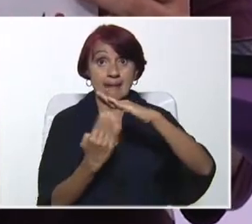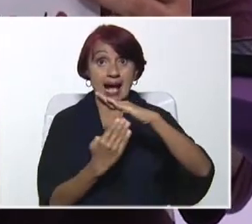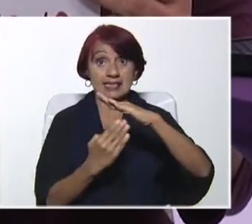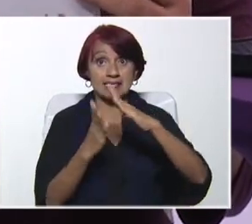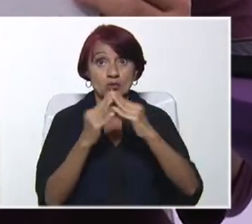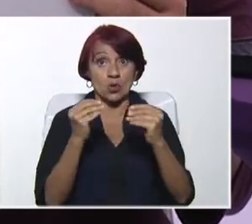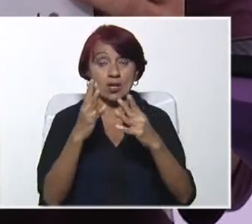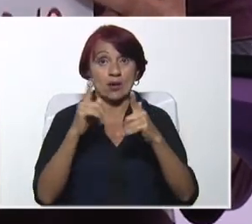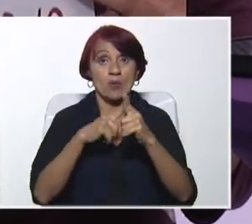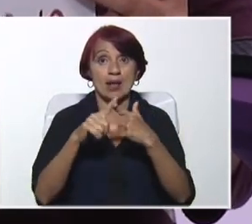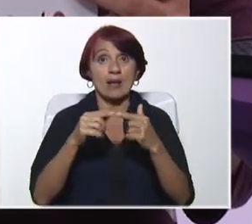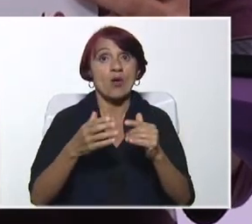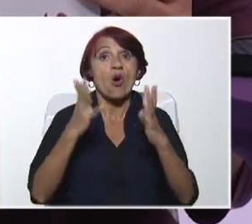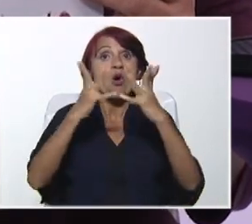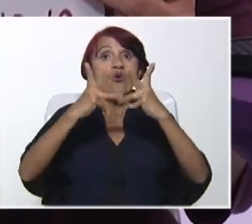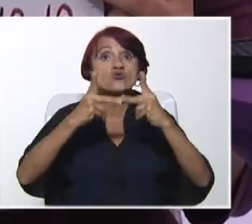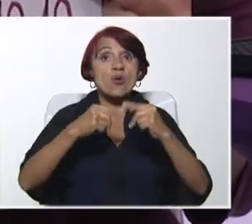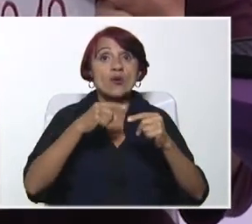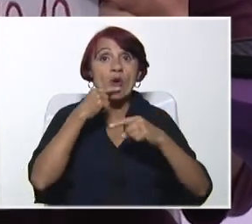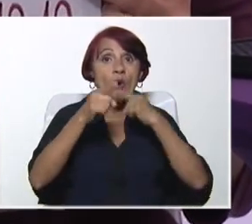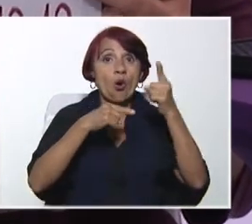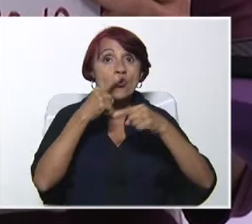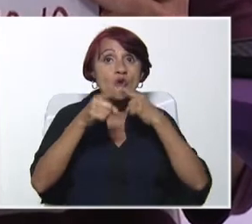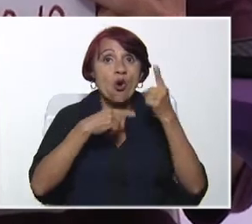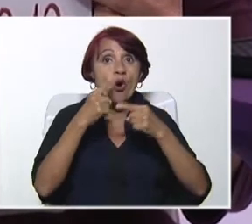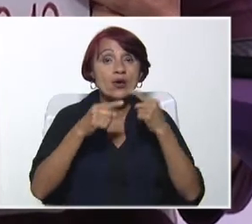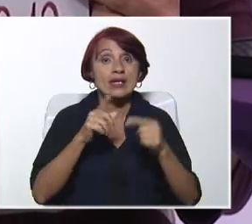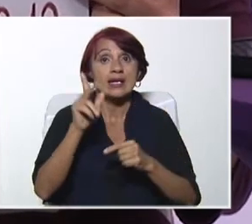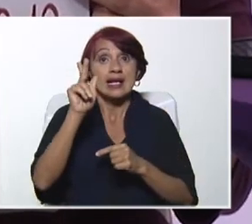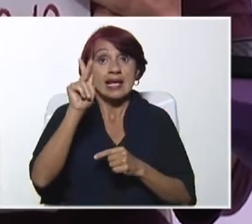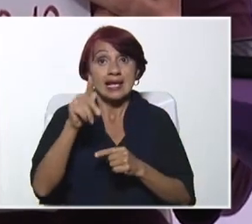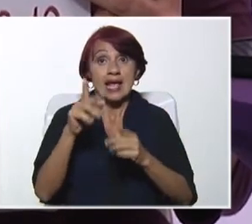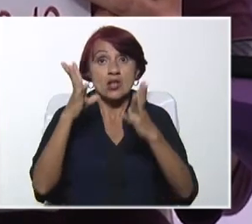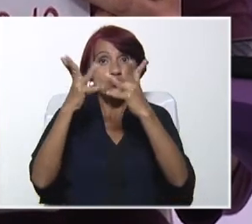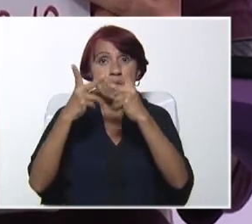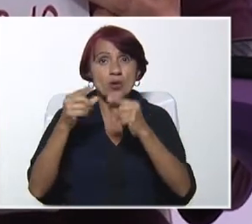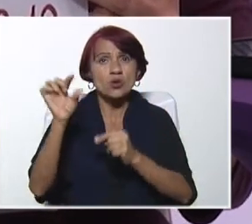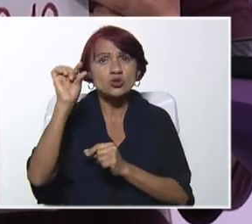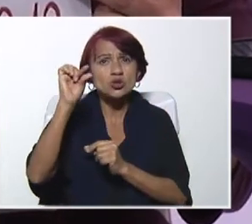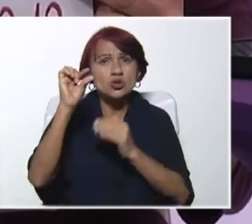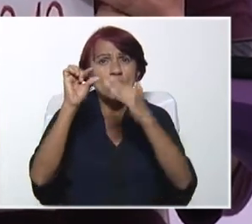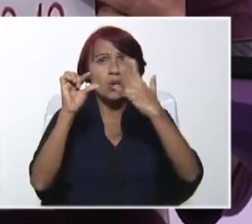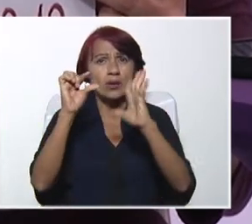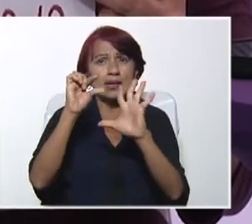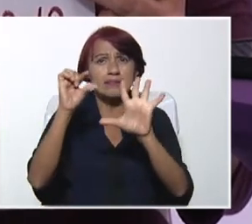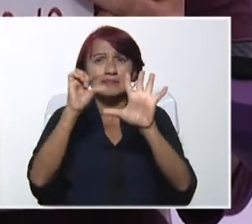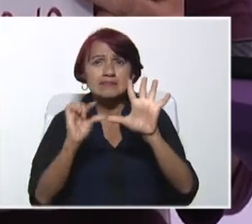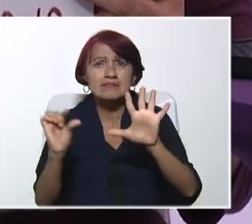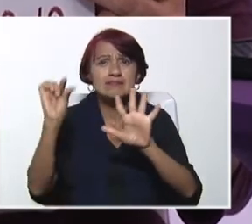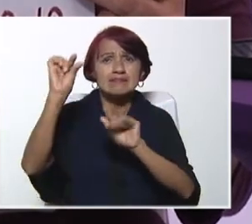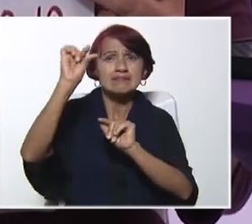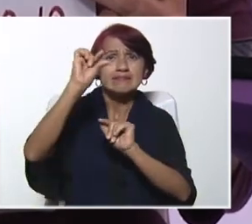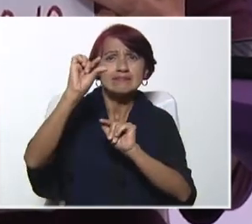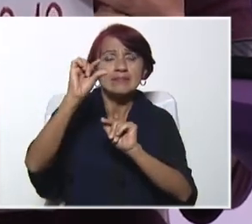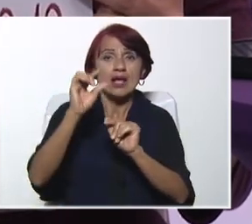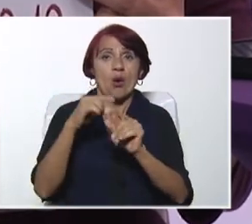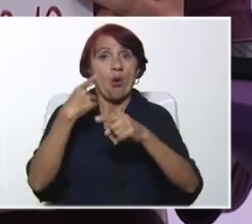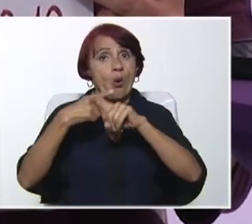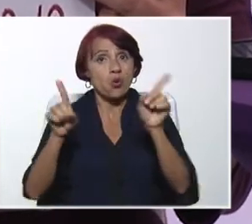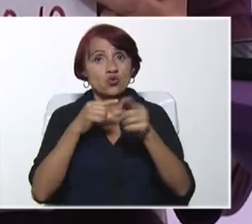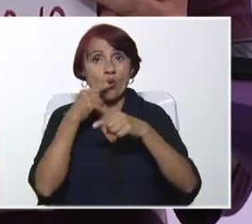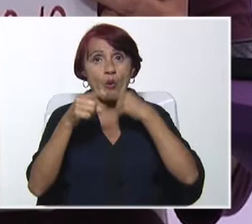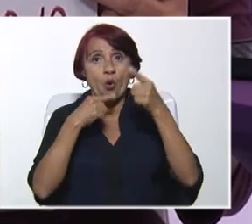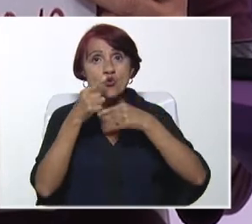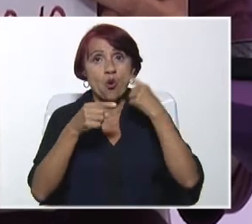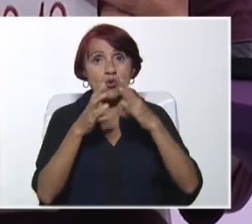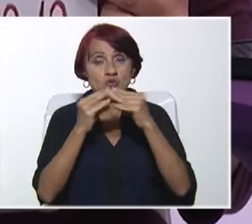a diferenciar con un color y el exponente lo vamos a hacer con otro. Cuando nosotros hablamos de que vamos